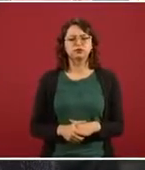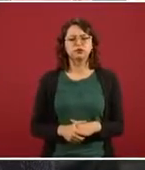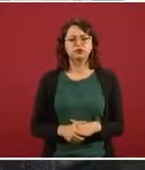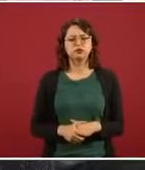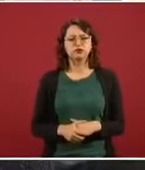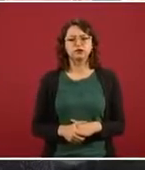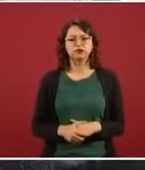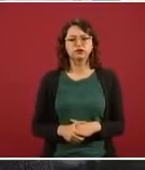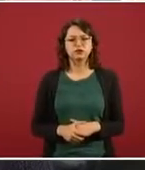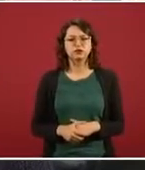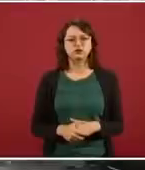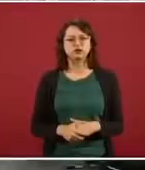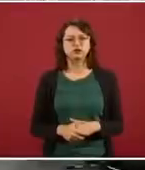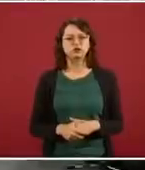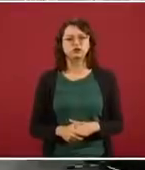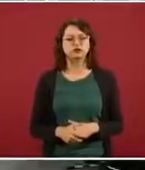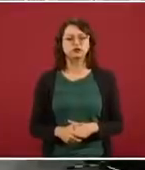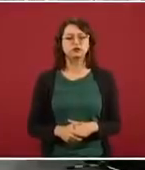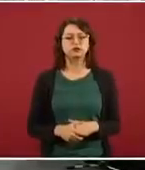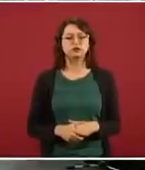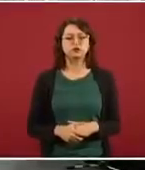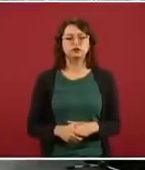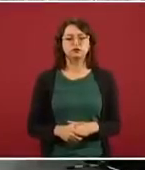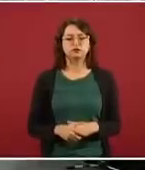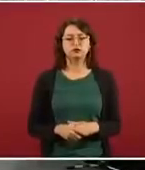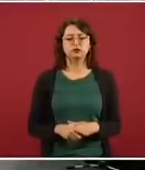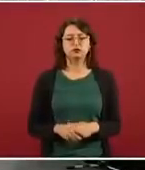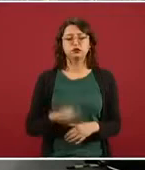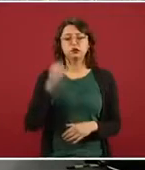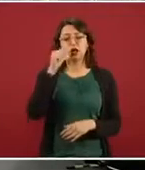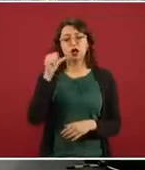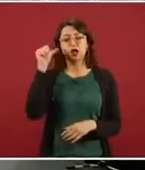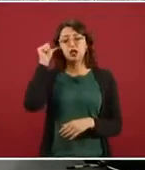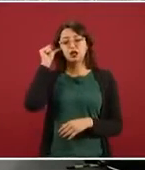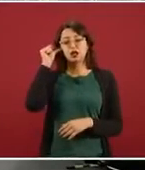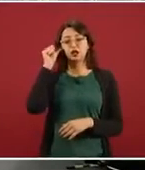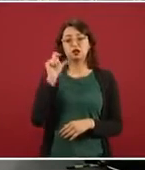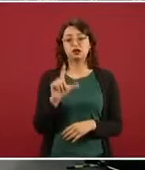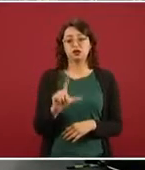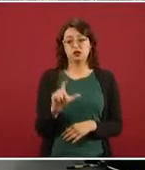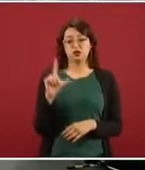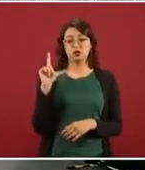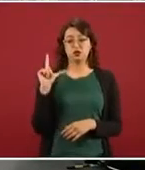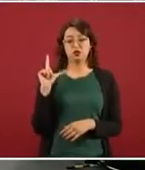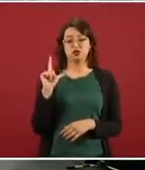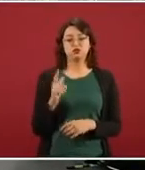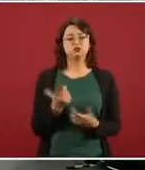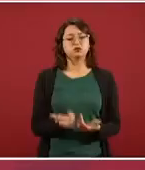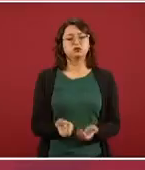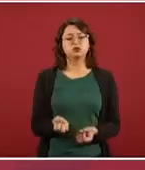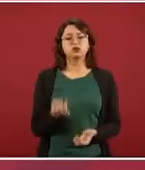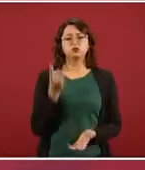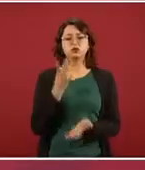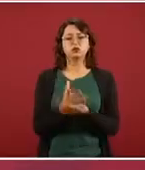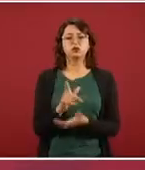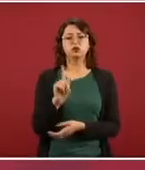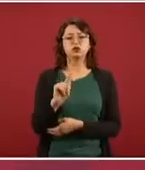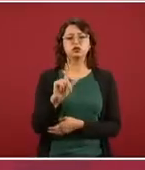Ah, sí, lo de hoy, hoy, el de ayer, lunes, fueron 77.